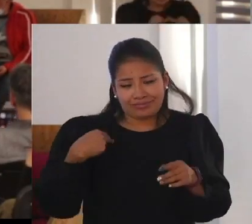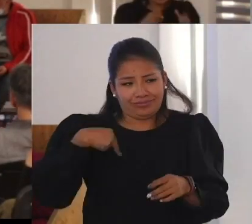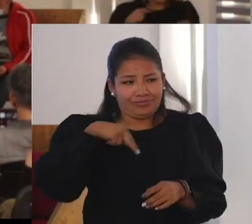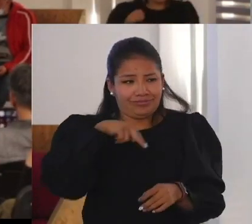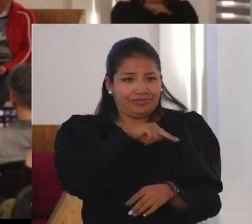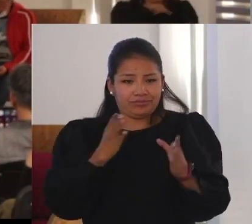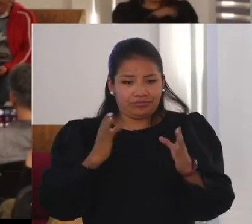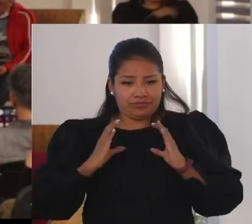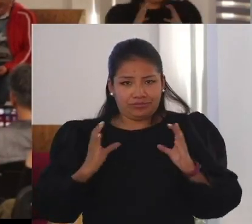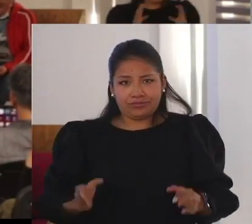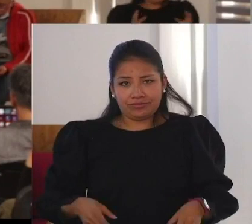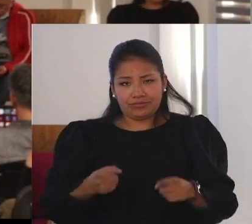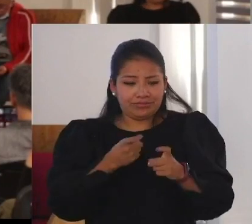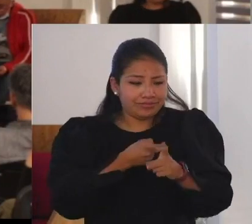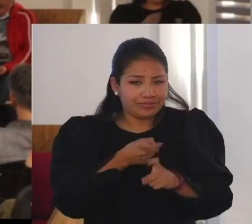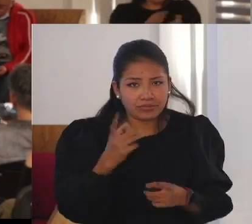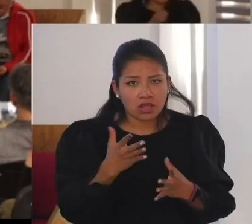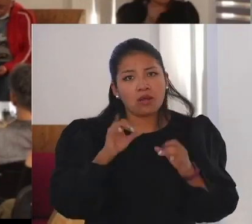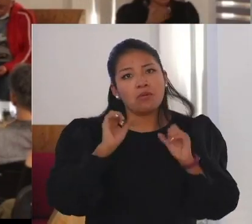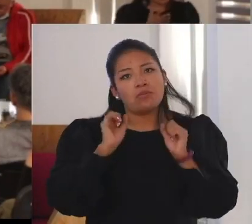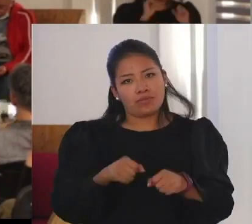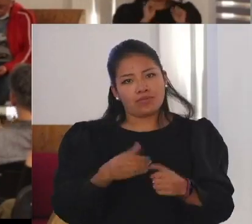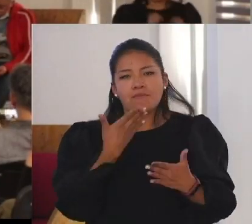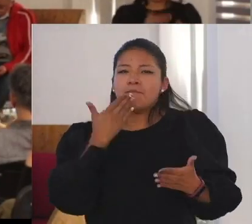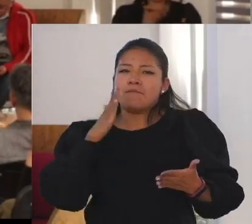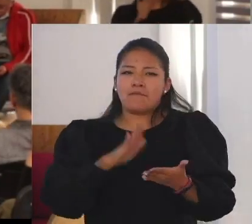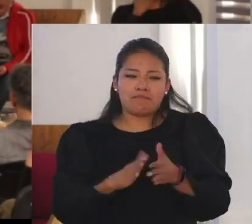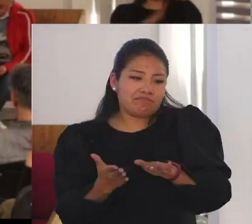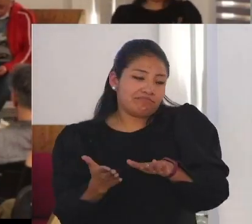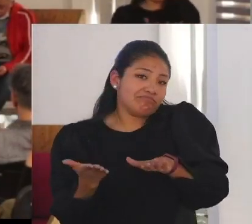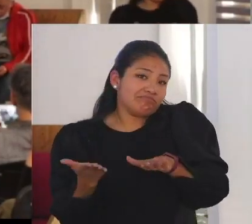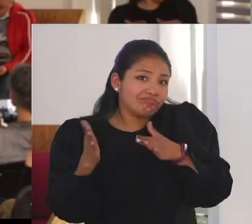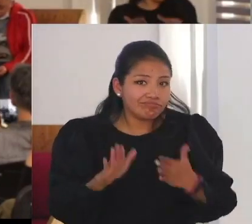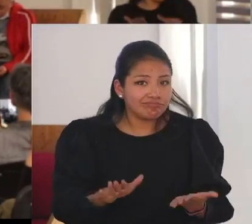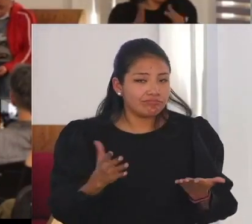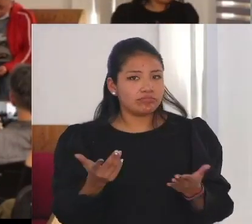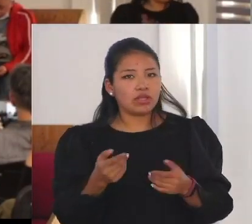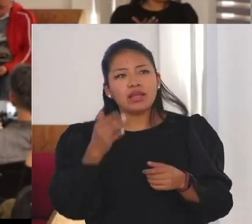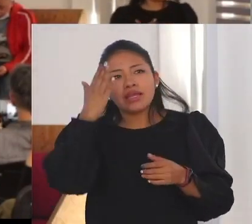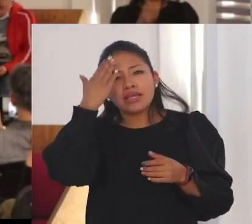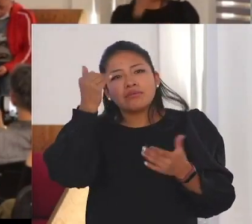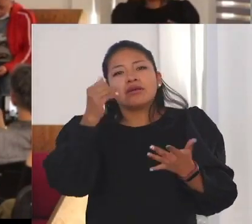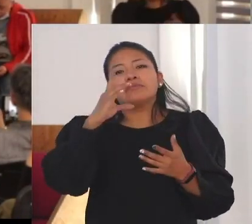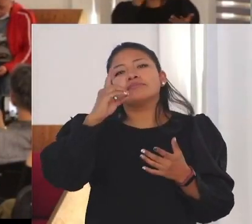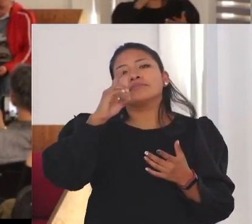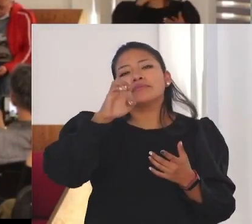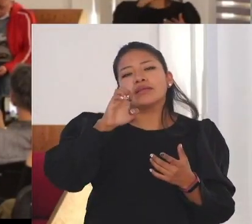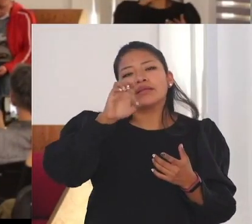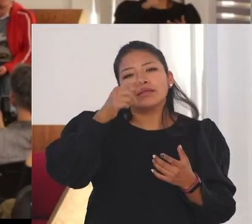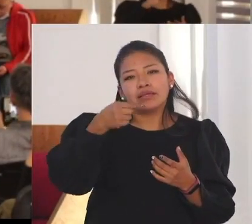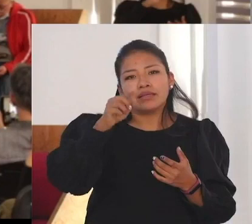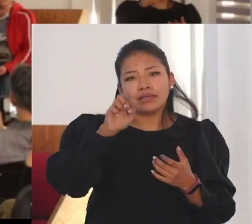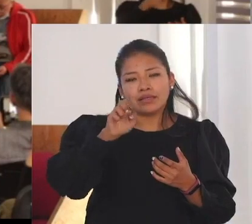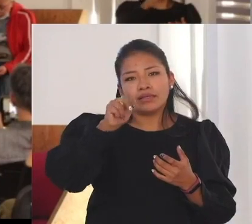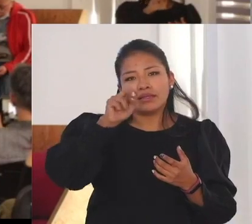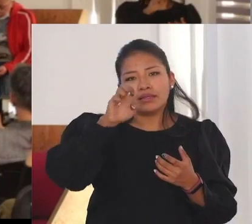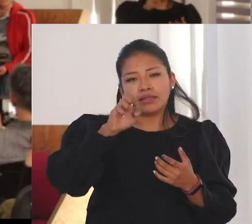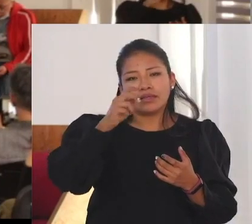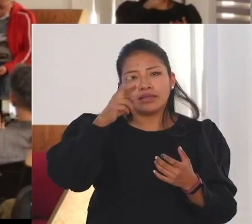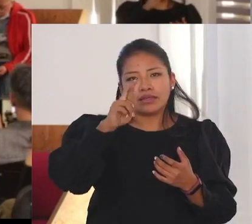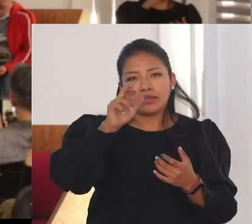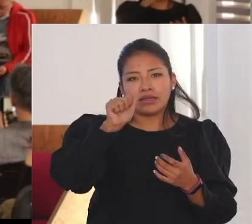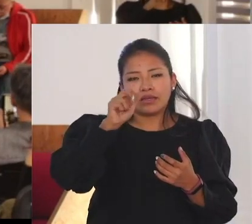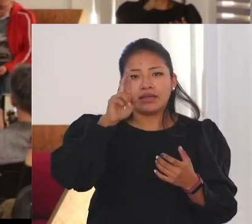eso no lo toman en cuenta después degenerativa por qué no Según a la medida que vayamos